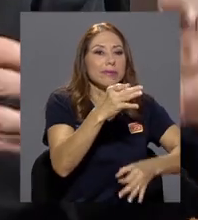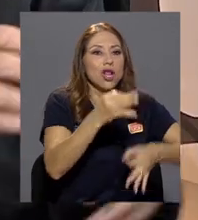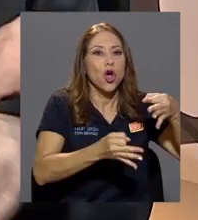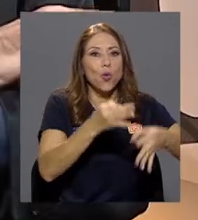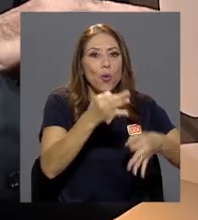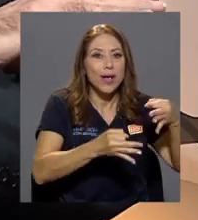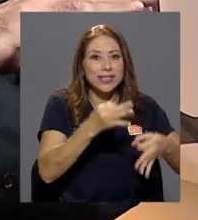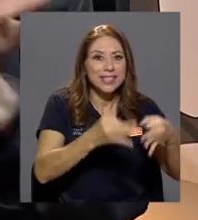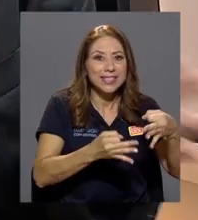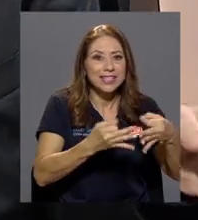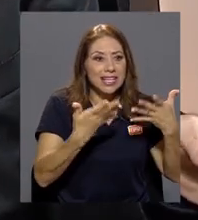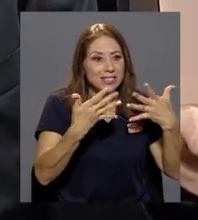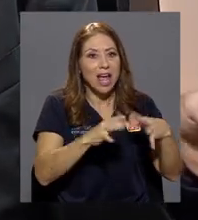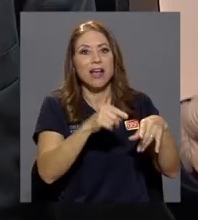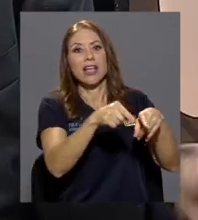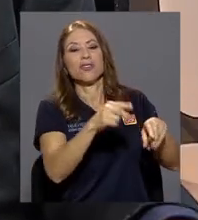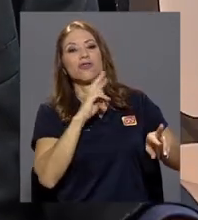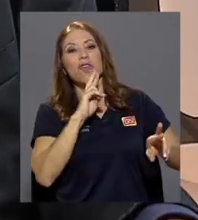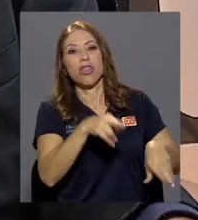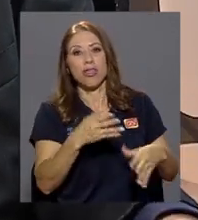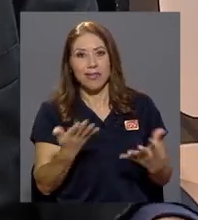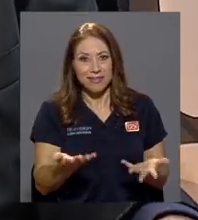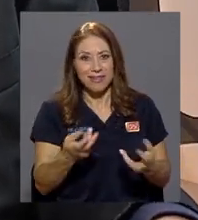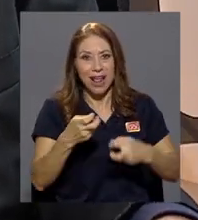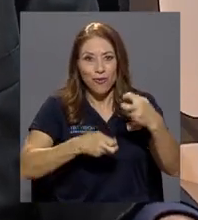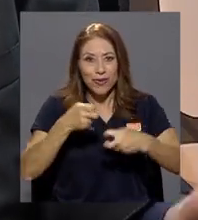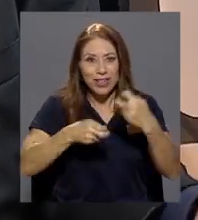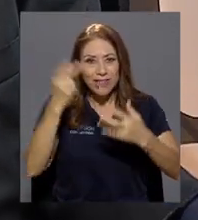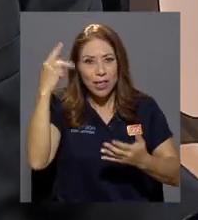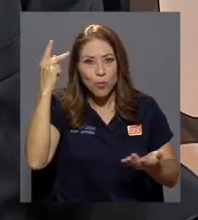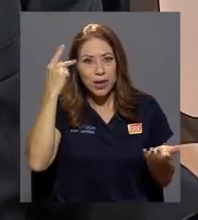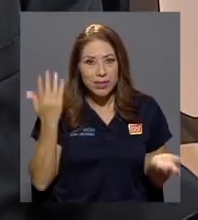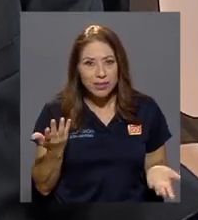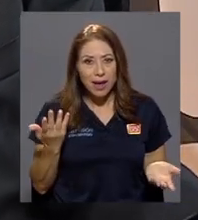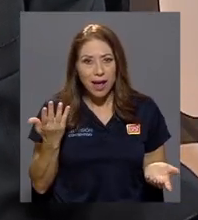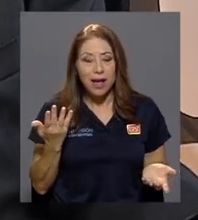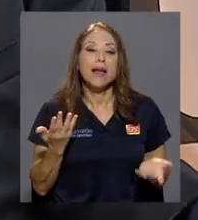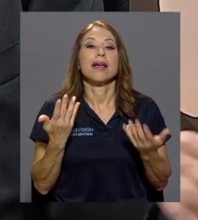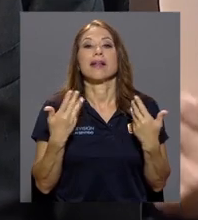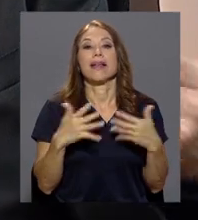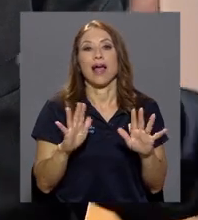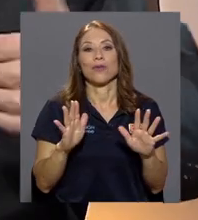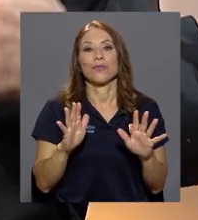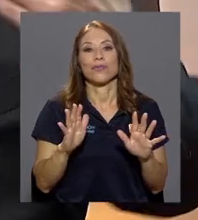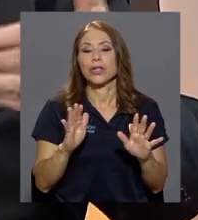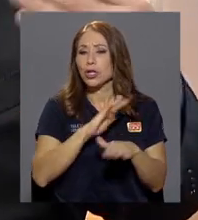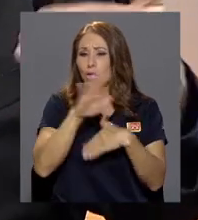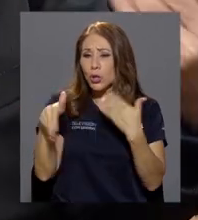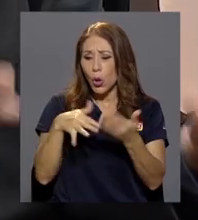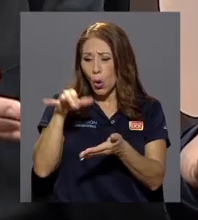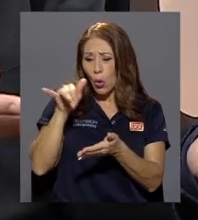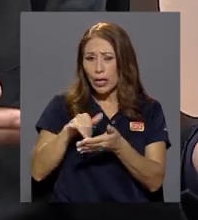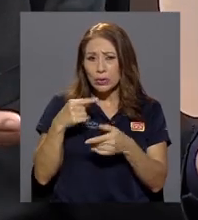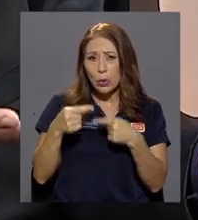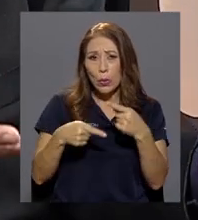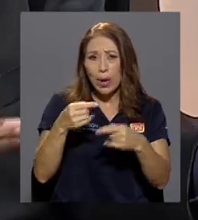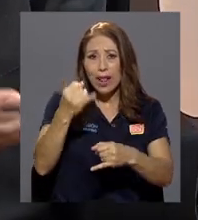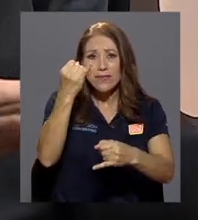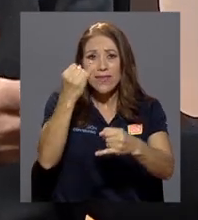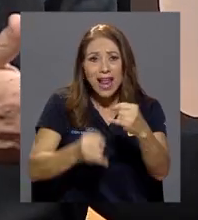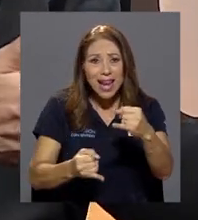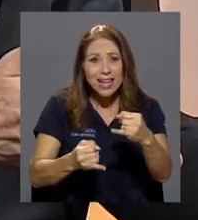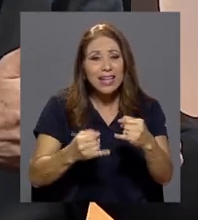una judicialización definitiva digamos de la conflictividad política bueno claro al final de todo eso quedará